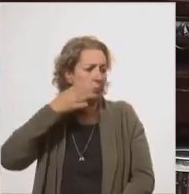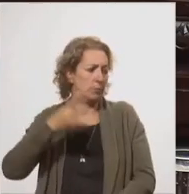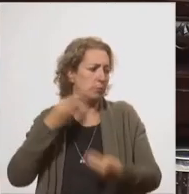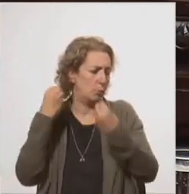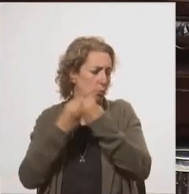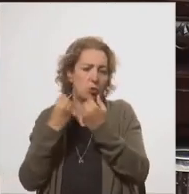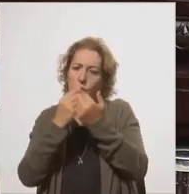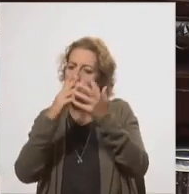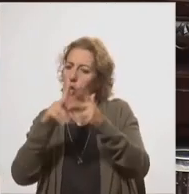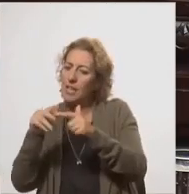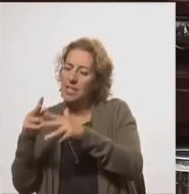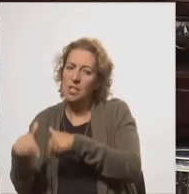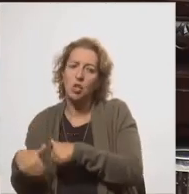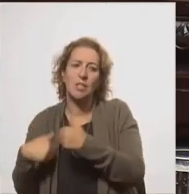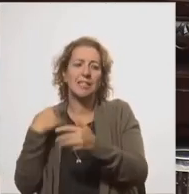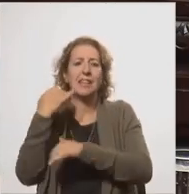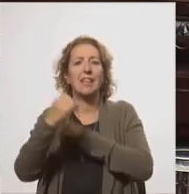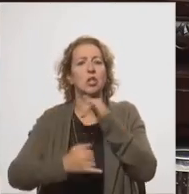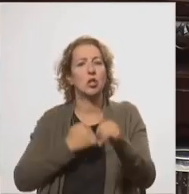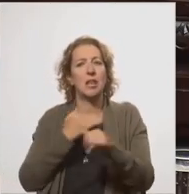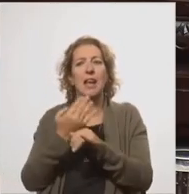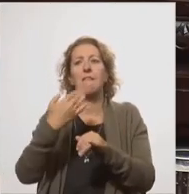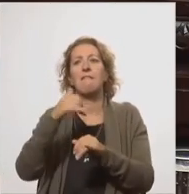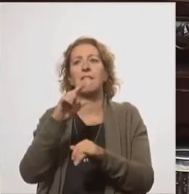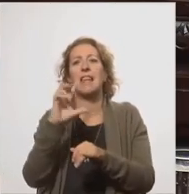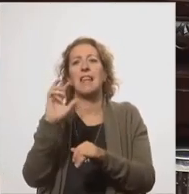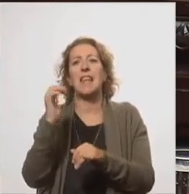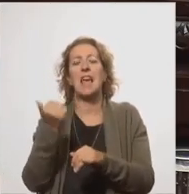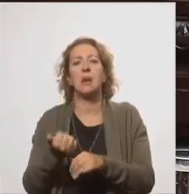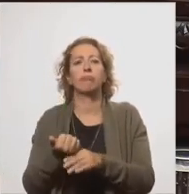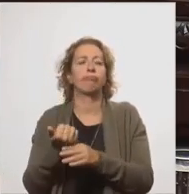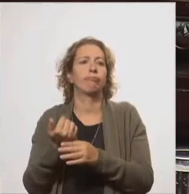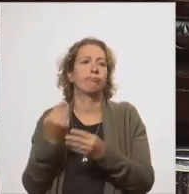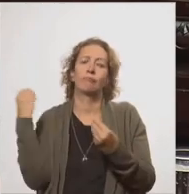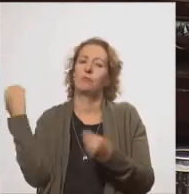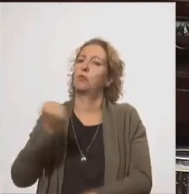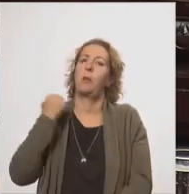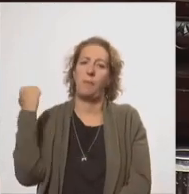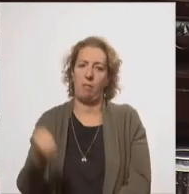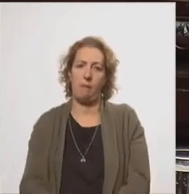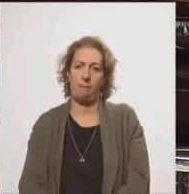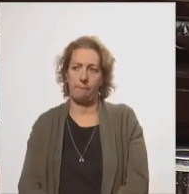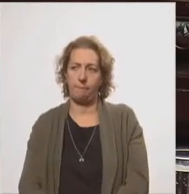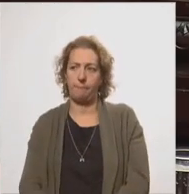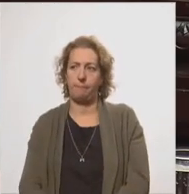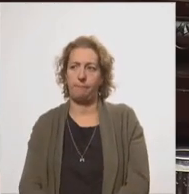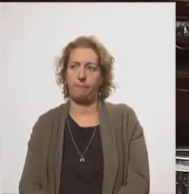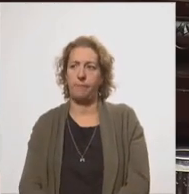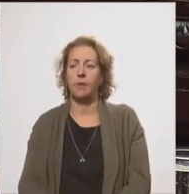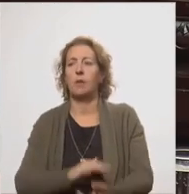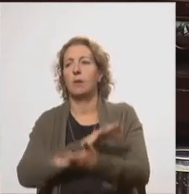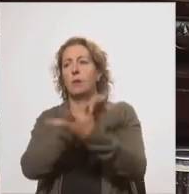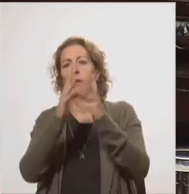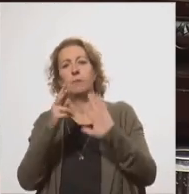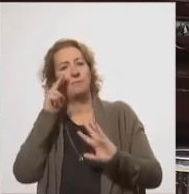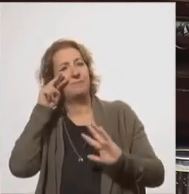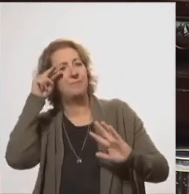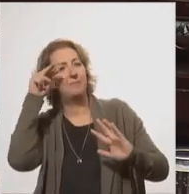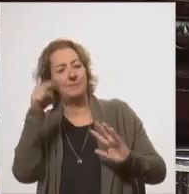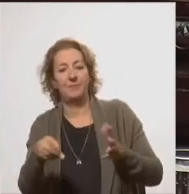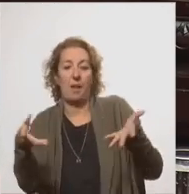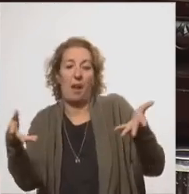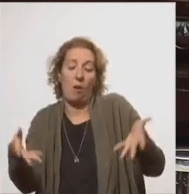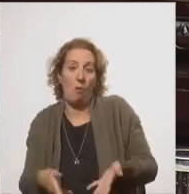internacionales y en la que Belela jugó un rol fundamental. Con la perspectiva que hoy nos da la historia,